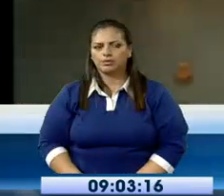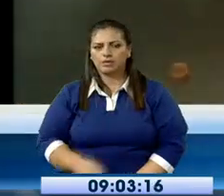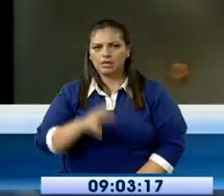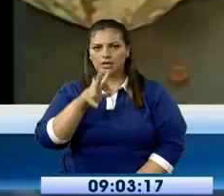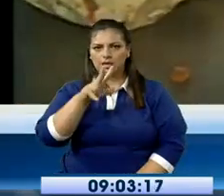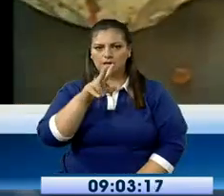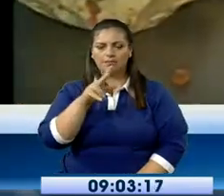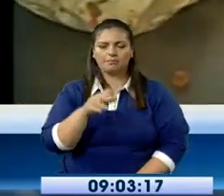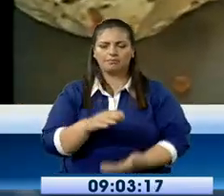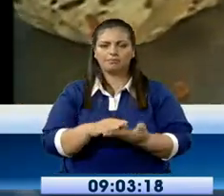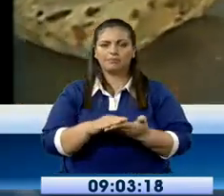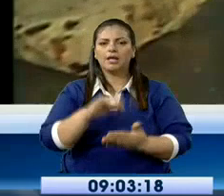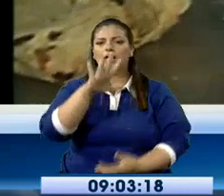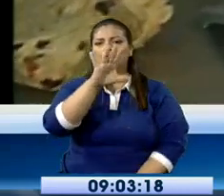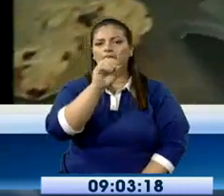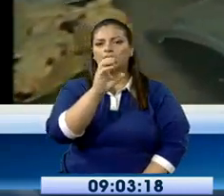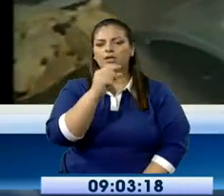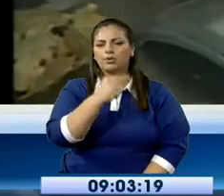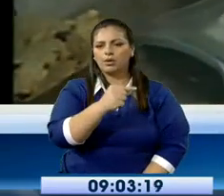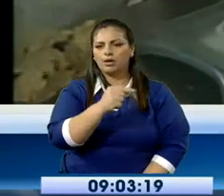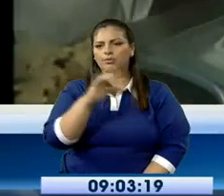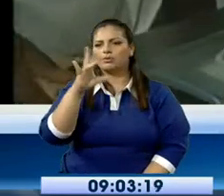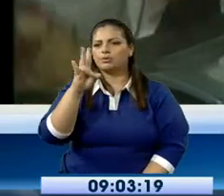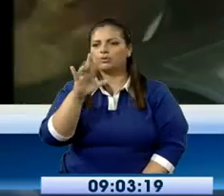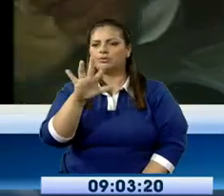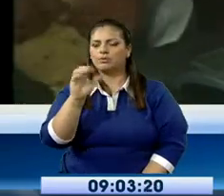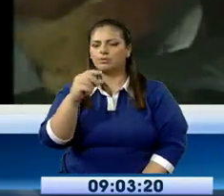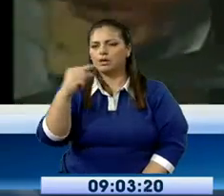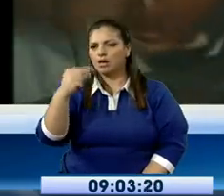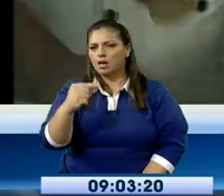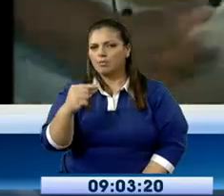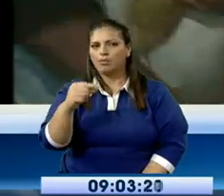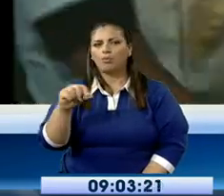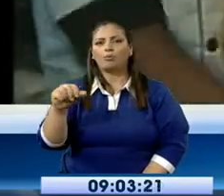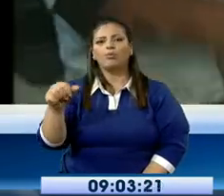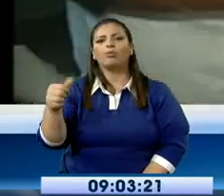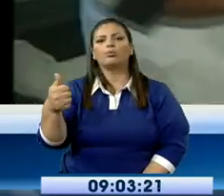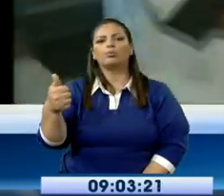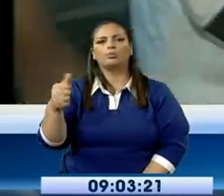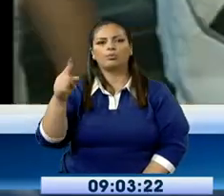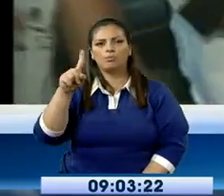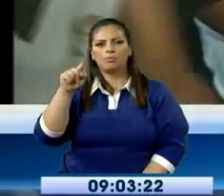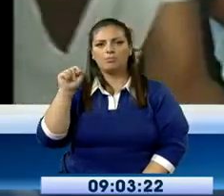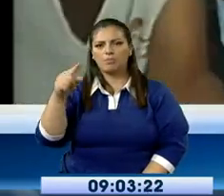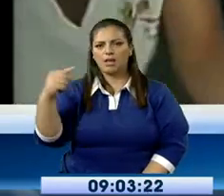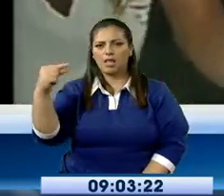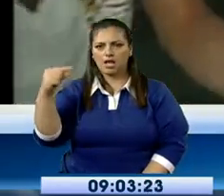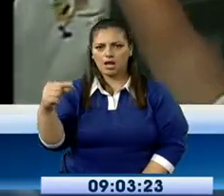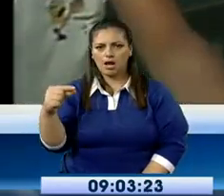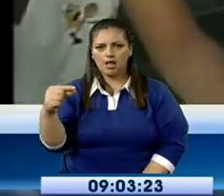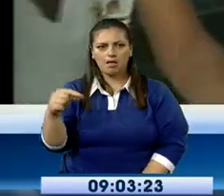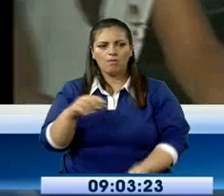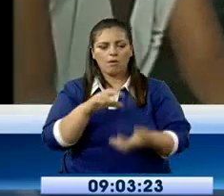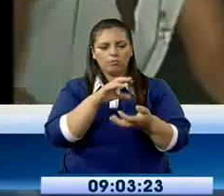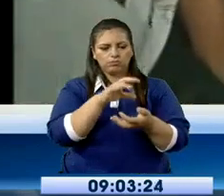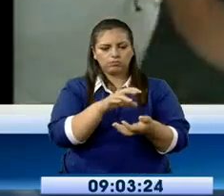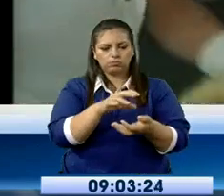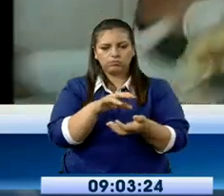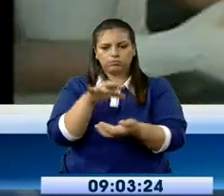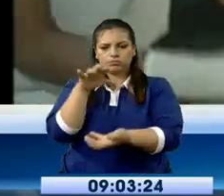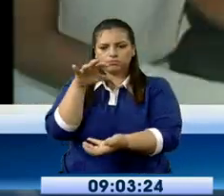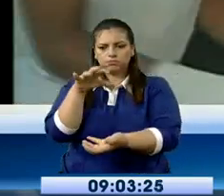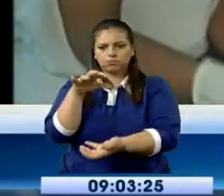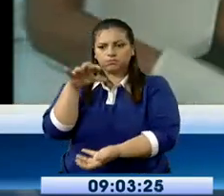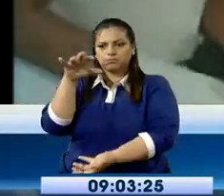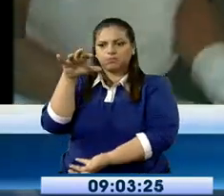500 gramos, 750 gramos y el gigante de Panadería Excelencia de 1000 gramos. 1000 gramos, me gusta,